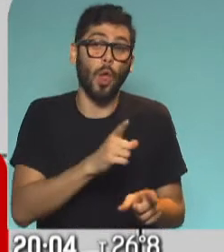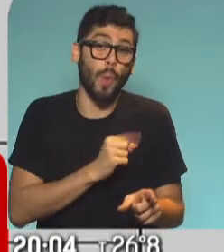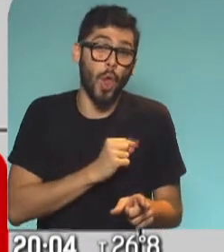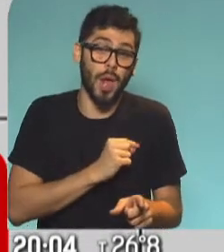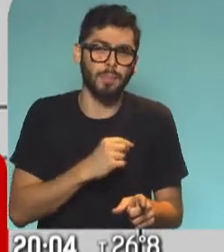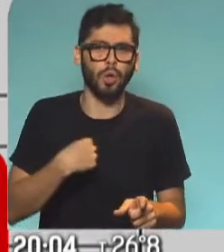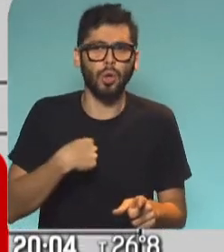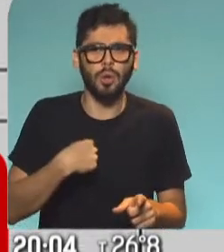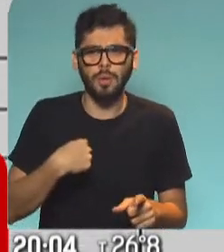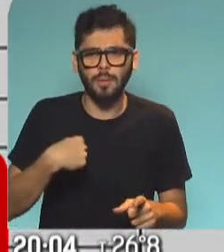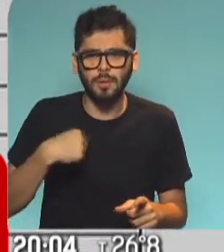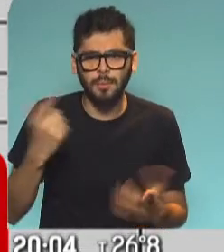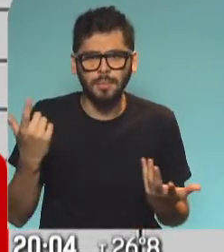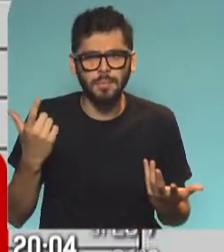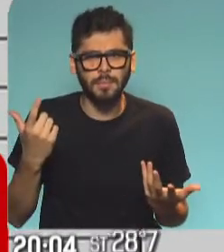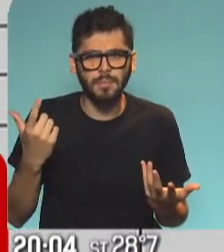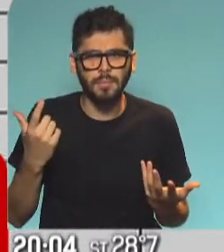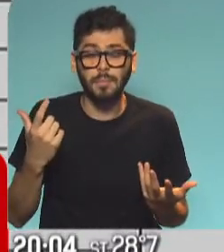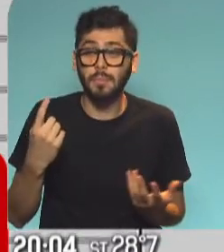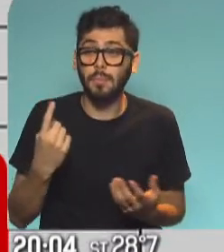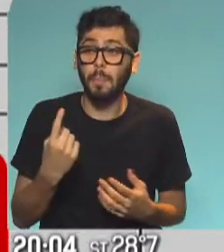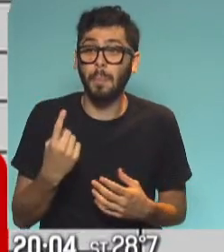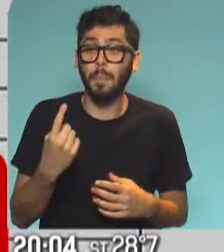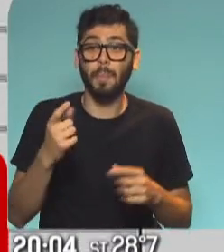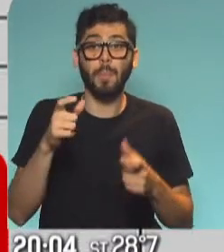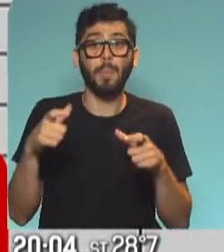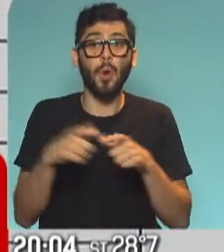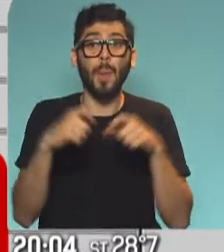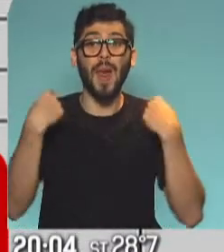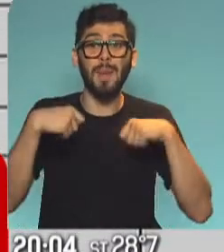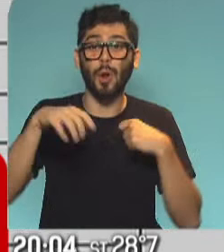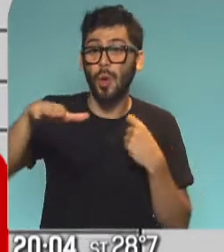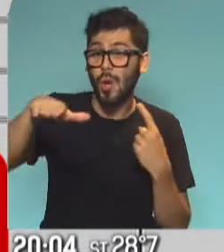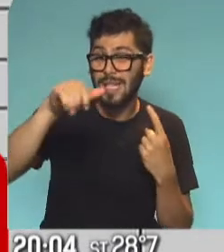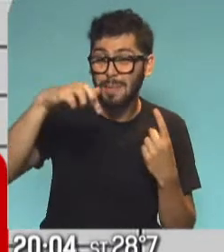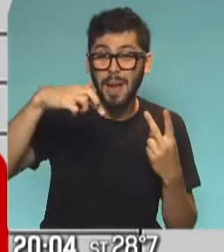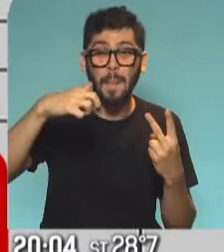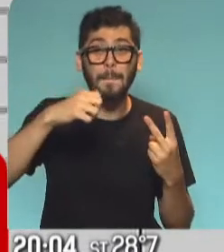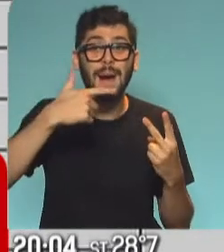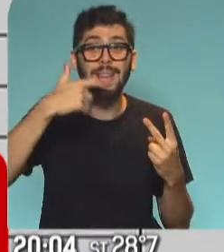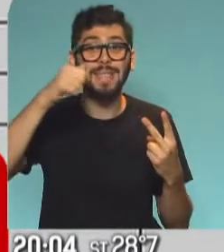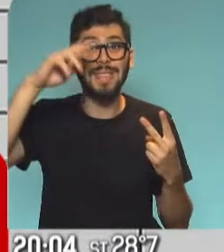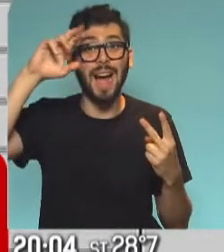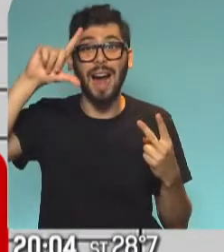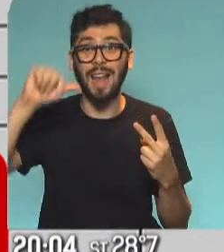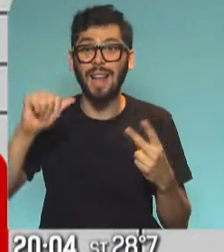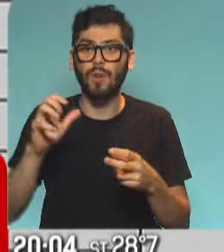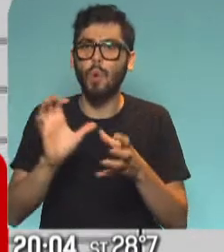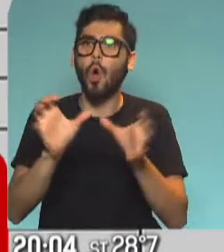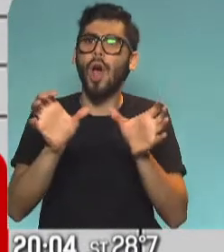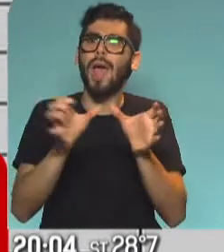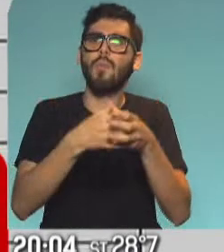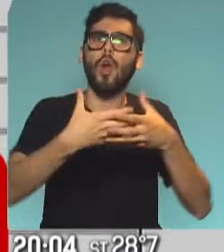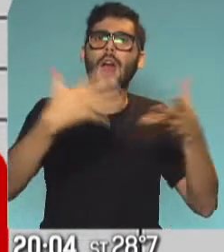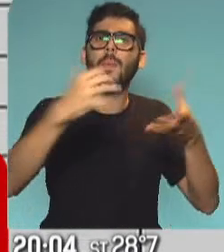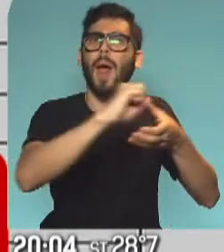a nadie se le ocurriría llamar en el periodismo deportivo a Daniel Pasarela, sí, para que explique cómo hace un club grande para no irse al descenso. Había